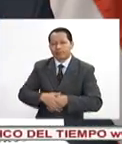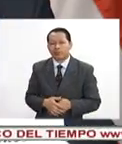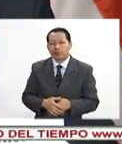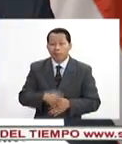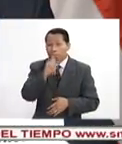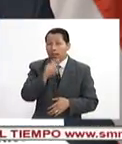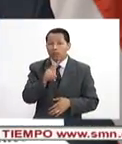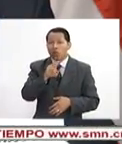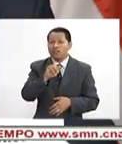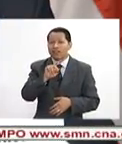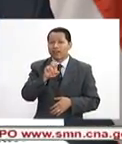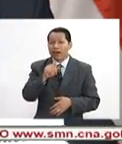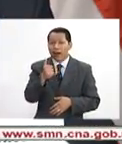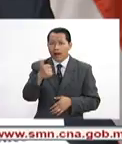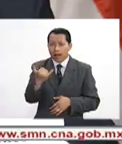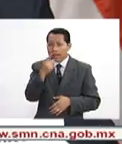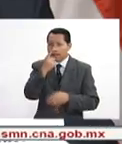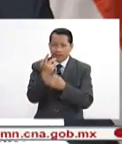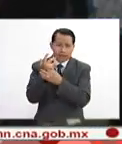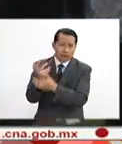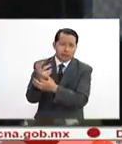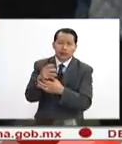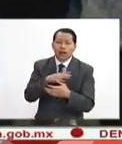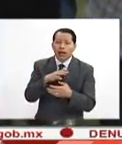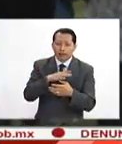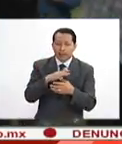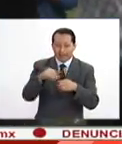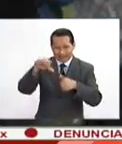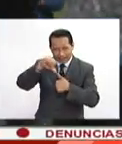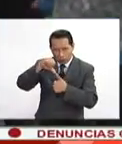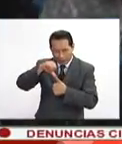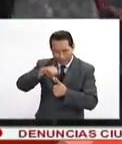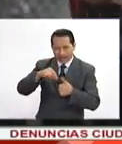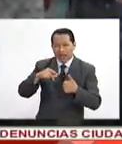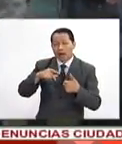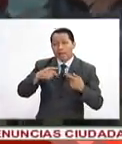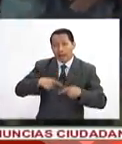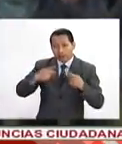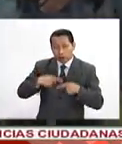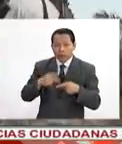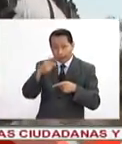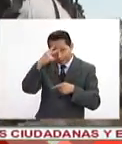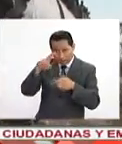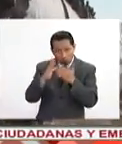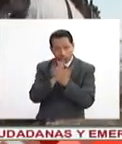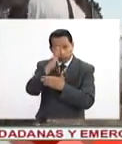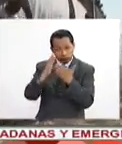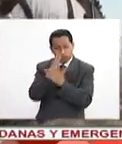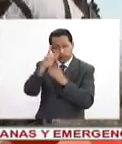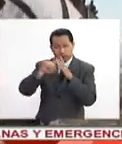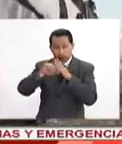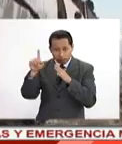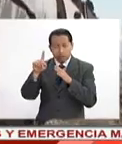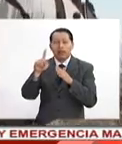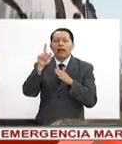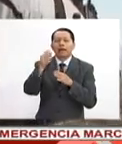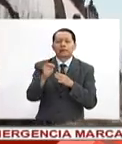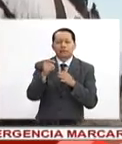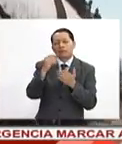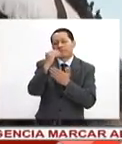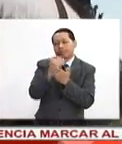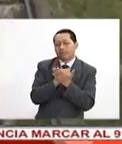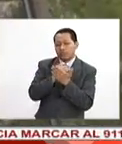en Videgaray Caso dijo que la inmigración proveniente de Centroamérica se está reduciendo, aunque reconoció que desconoce si esa situación se convertirá